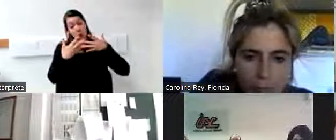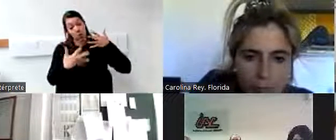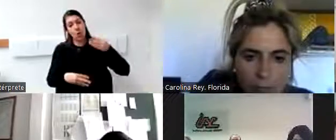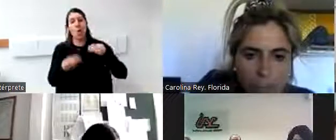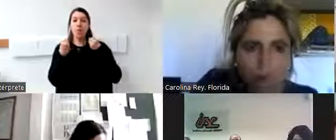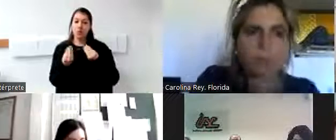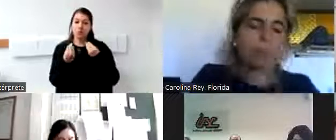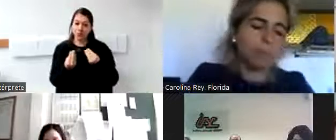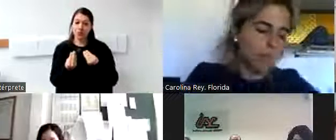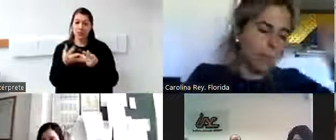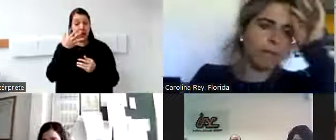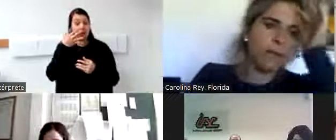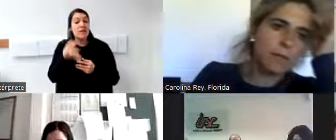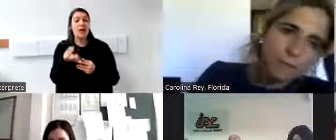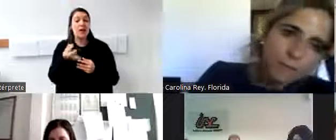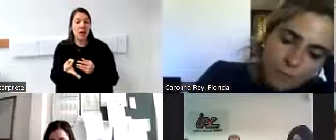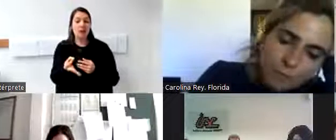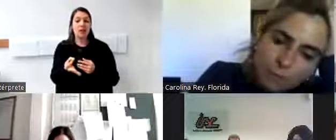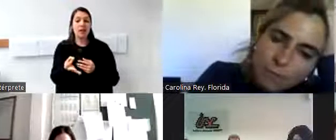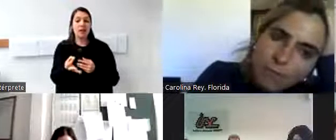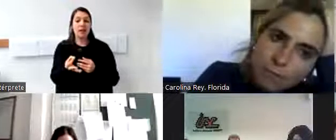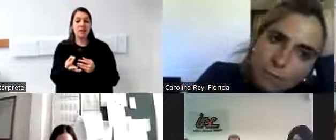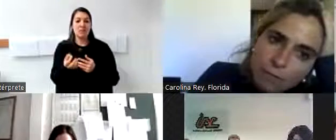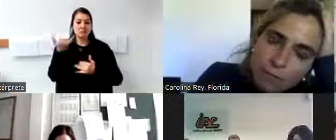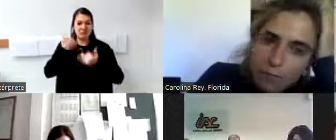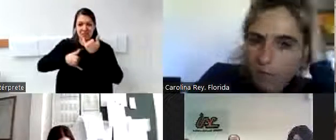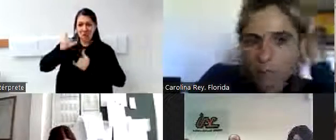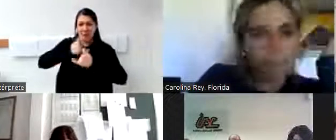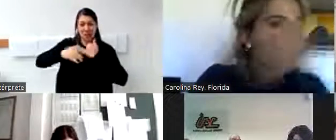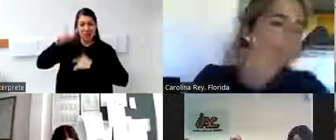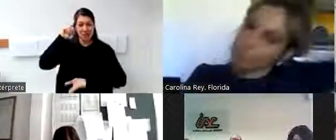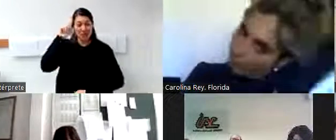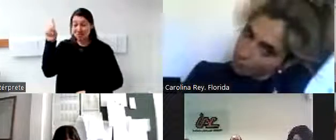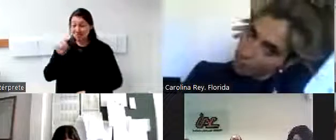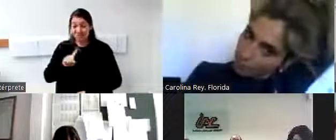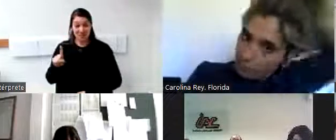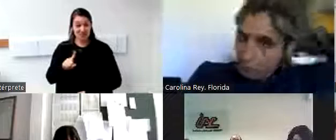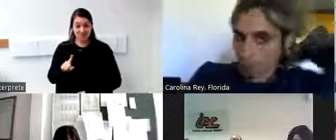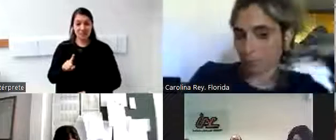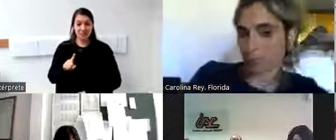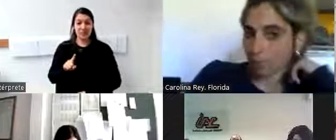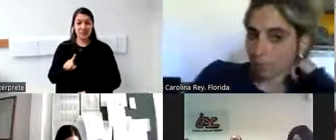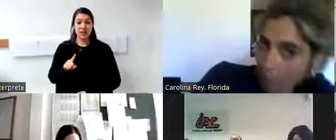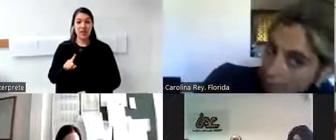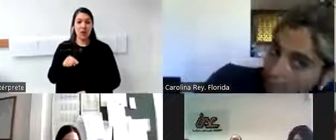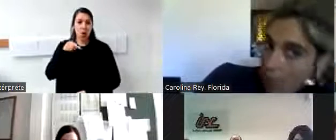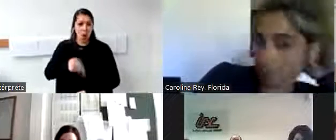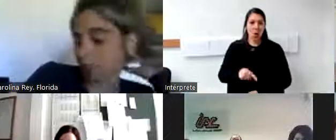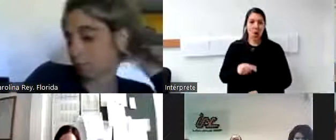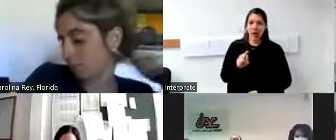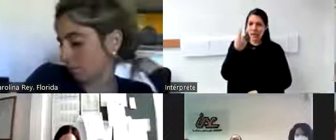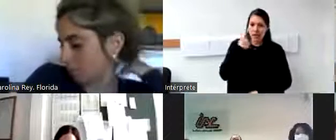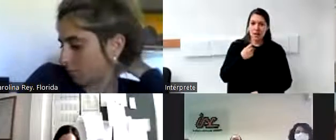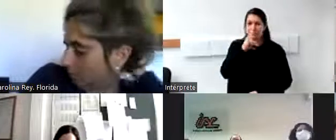verdad que no teníamos información incorporada de lo que hemos aprendido acá, así